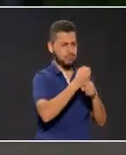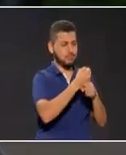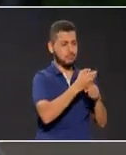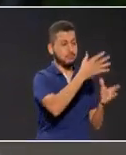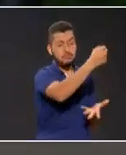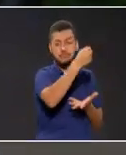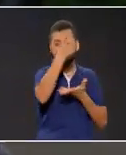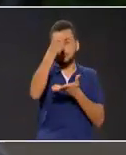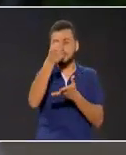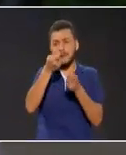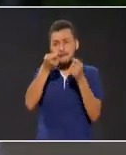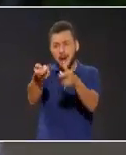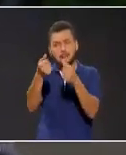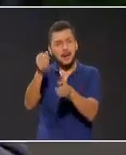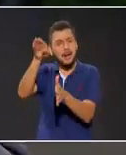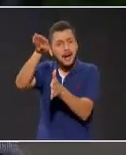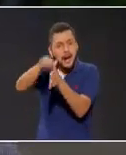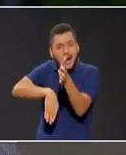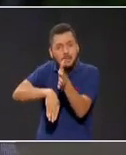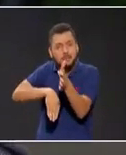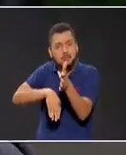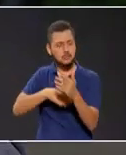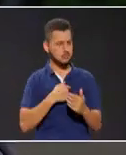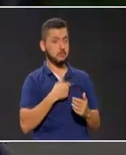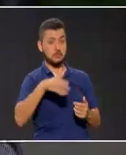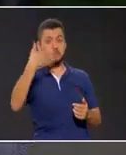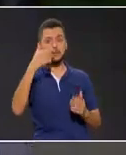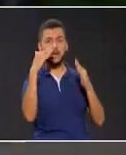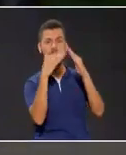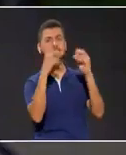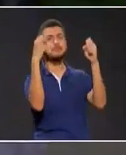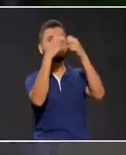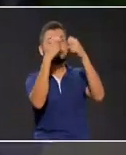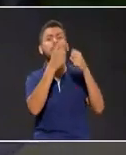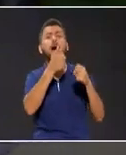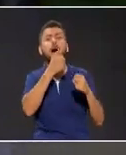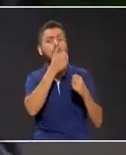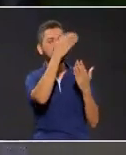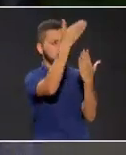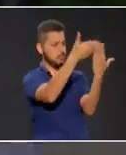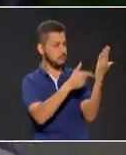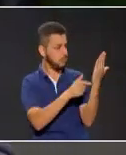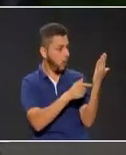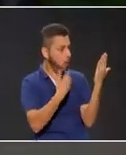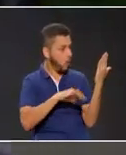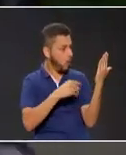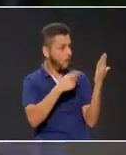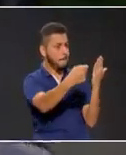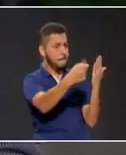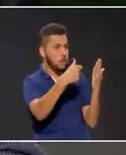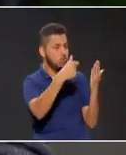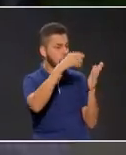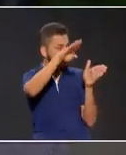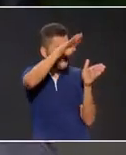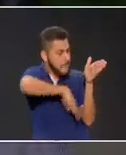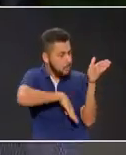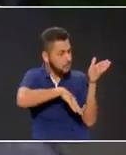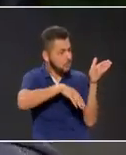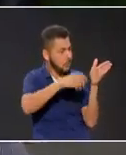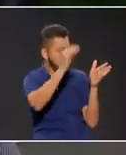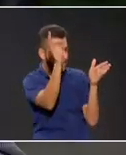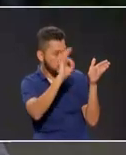nosotros ayudarle, auxiliarle a estos estratos que están pagando unas facturas de servicios públicos muy altas. Ojo,